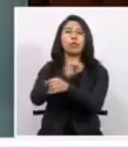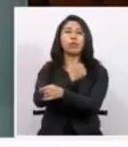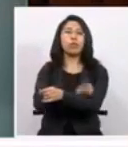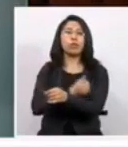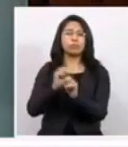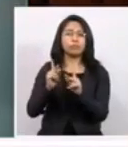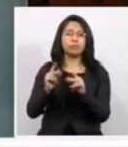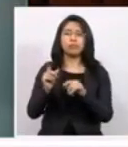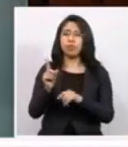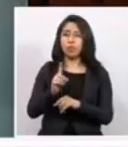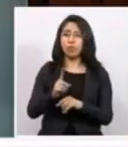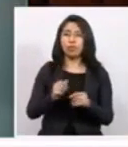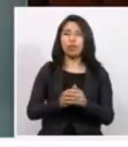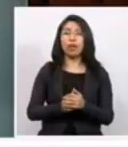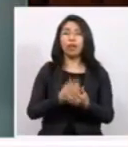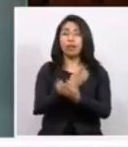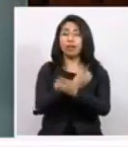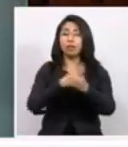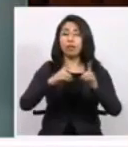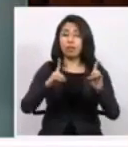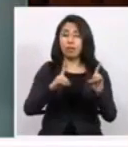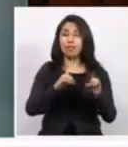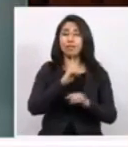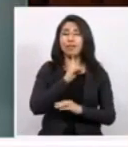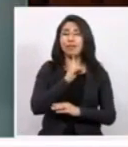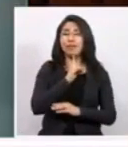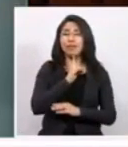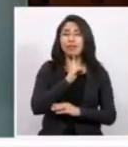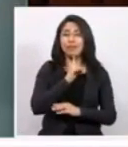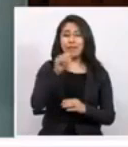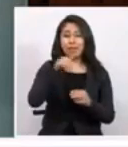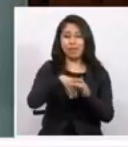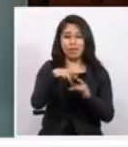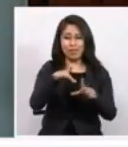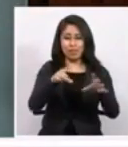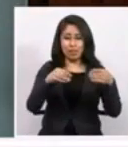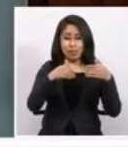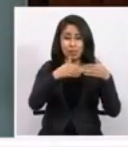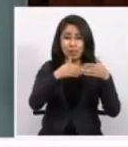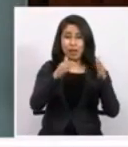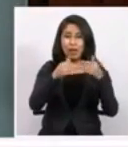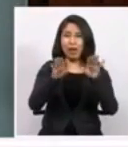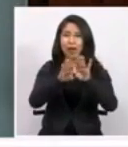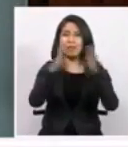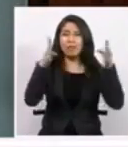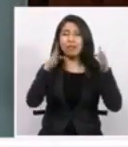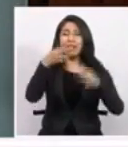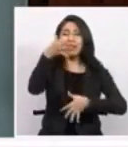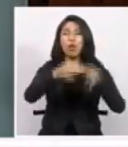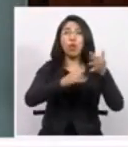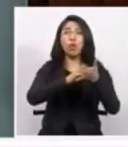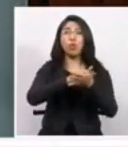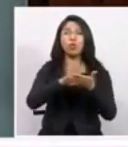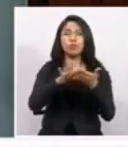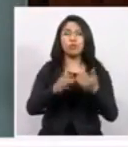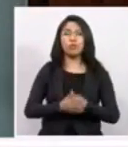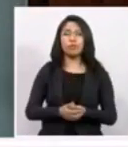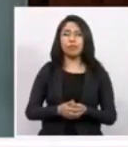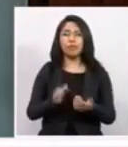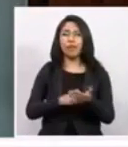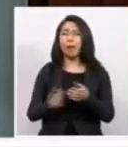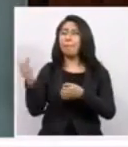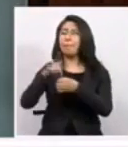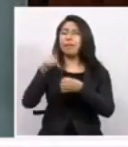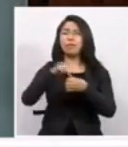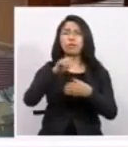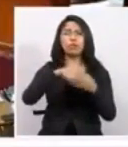los niveles, sino también elecciones abiertas, justas. Es la participación de todas y